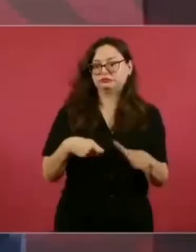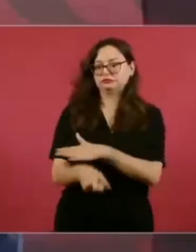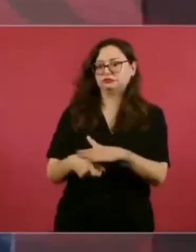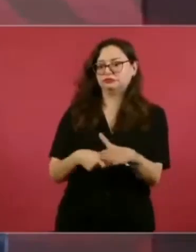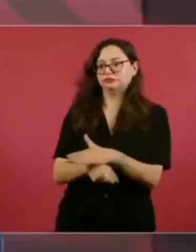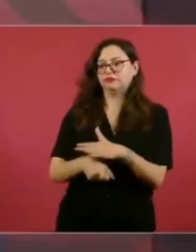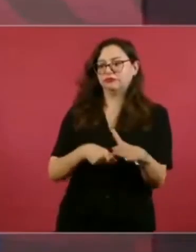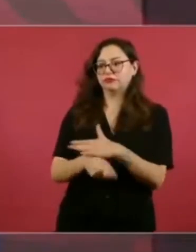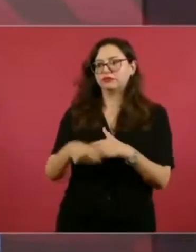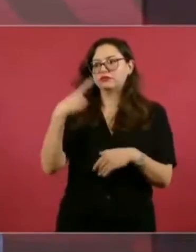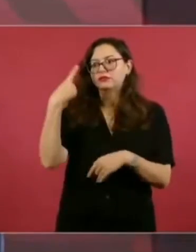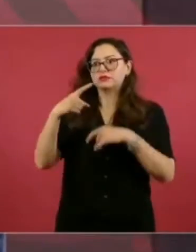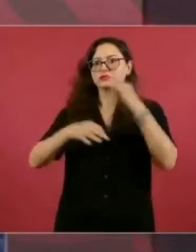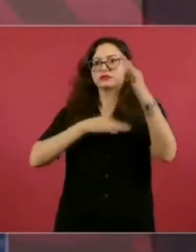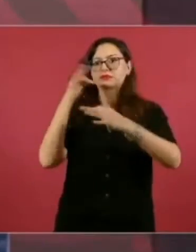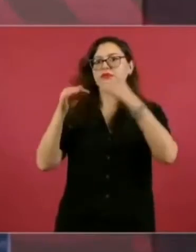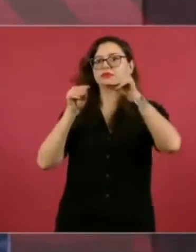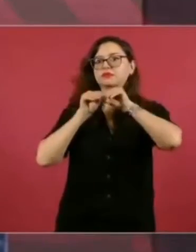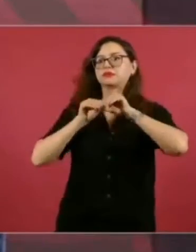redes sociales,